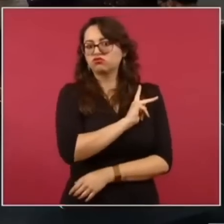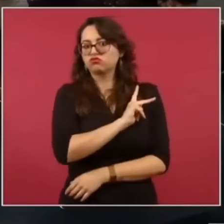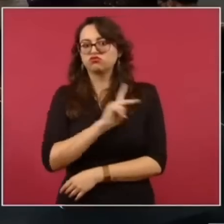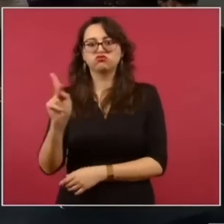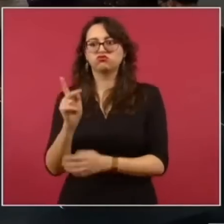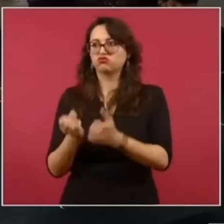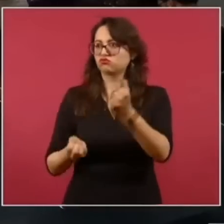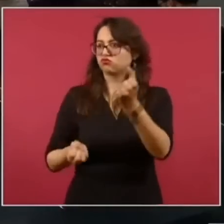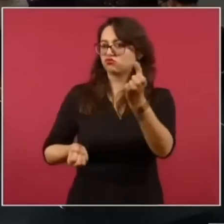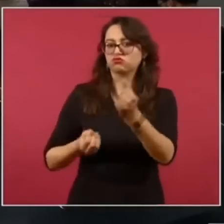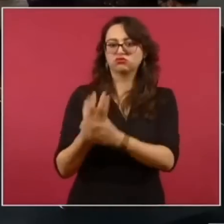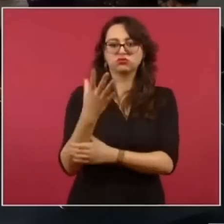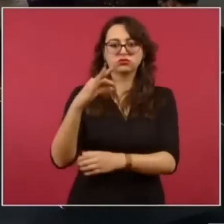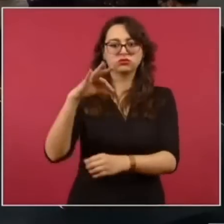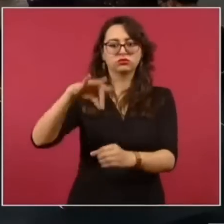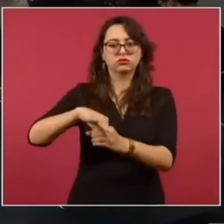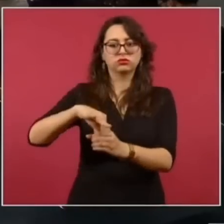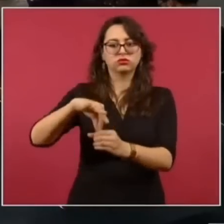porque